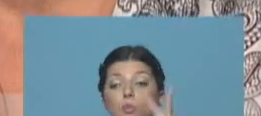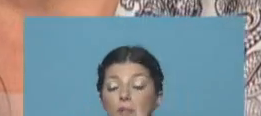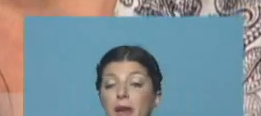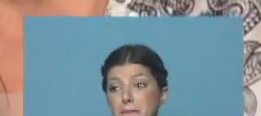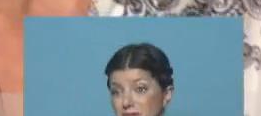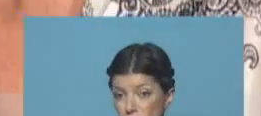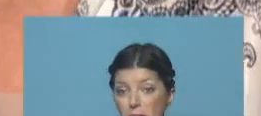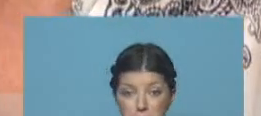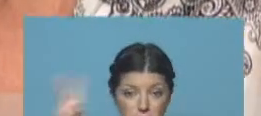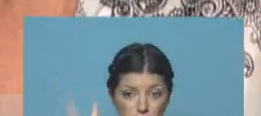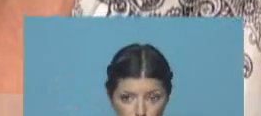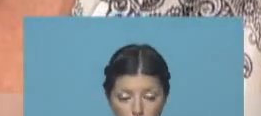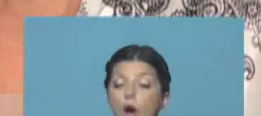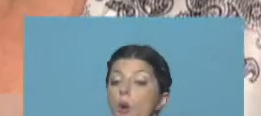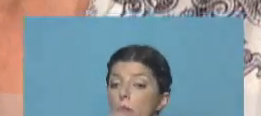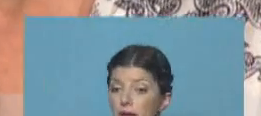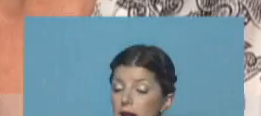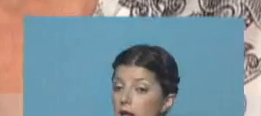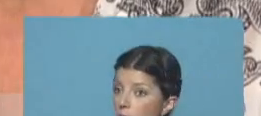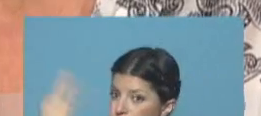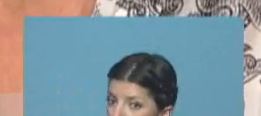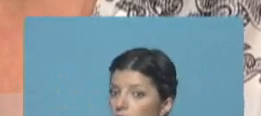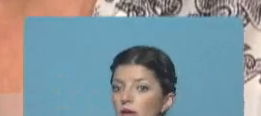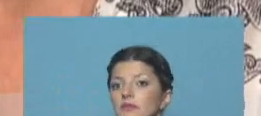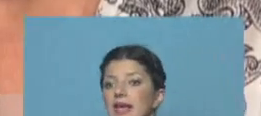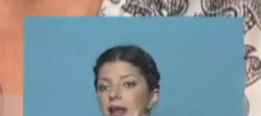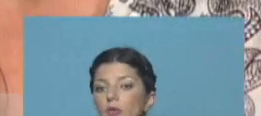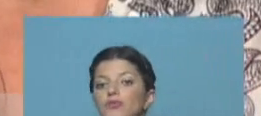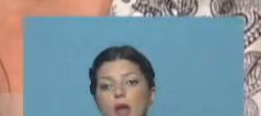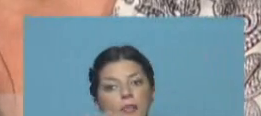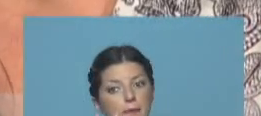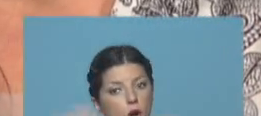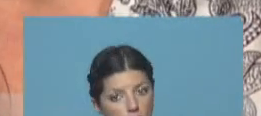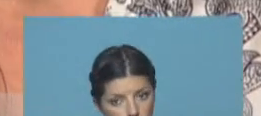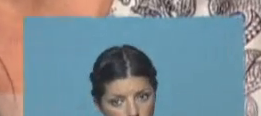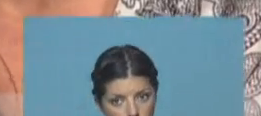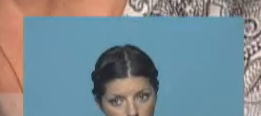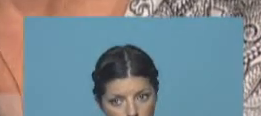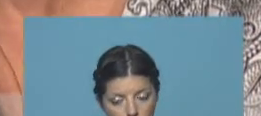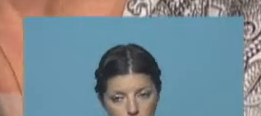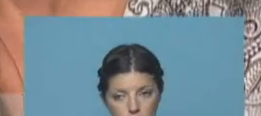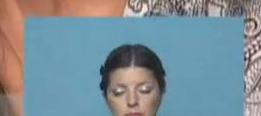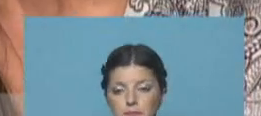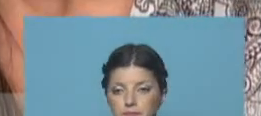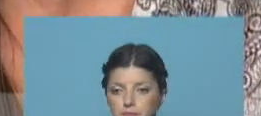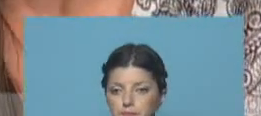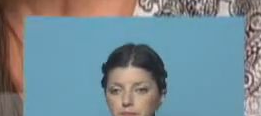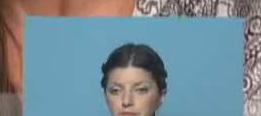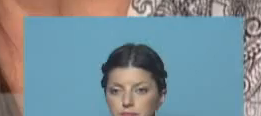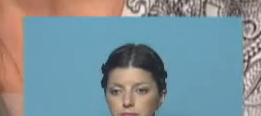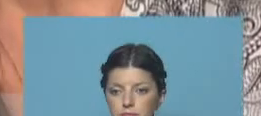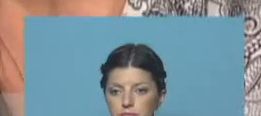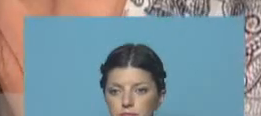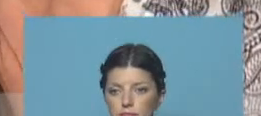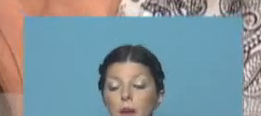a Venezuela, por ejemplo, aplicar verdaderamente la cláusula democrática en lo que hace lo que es el